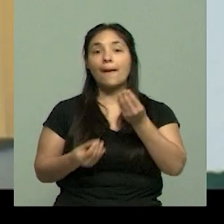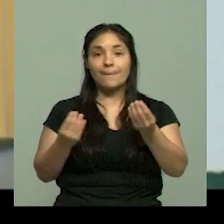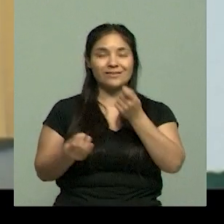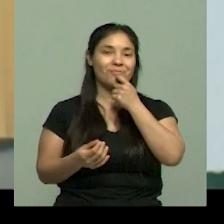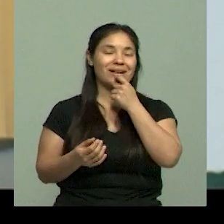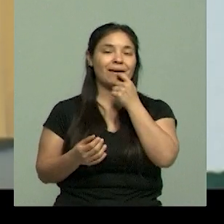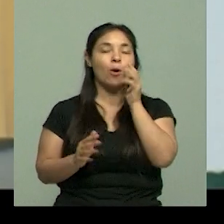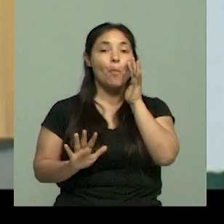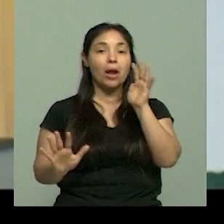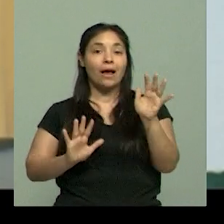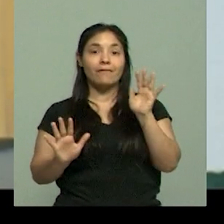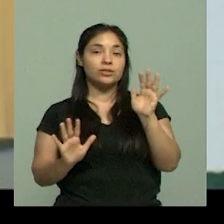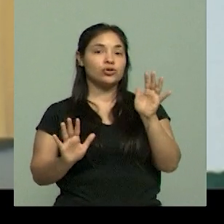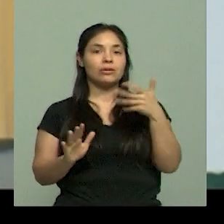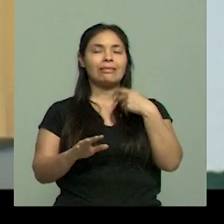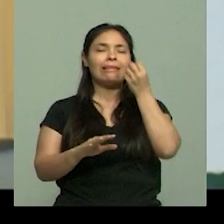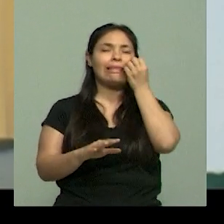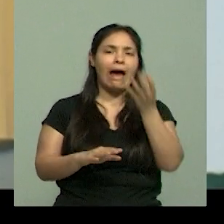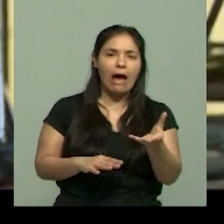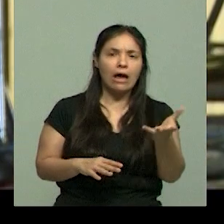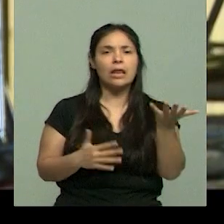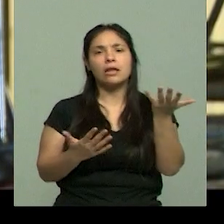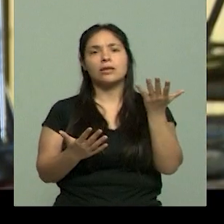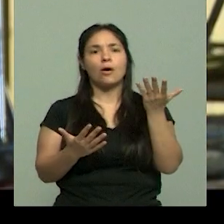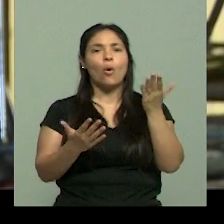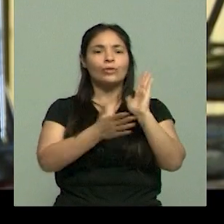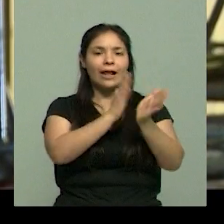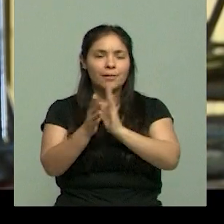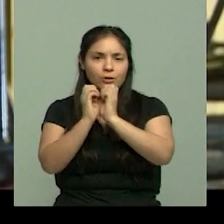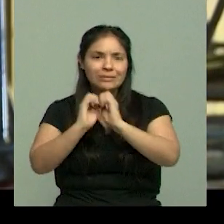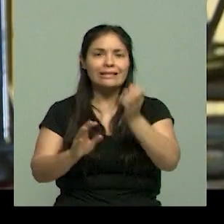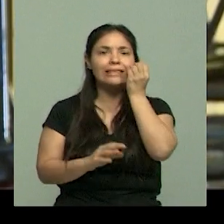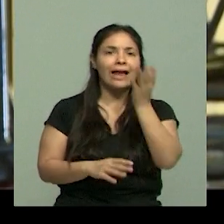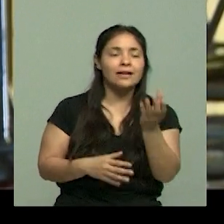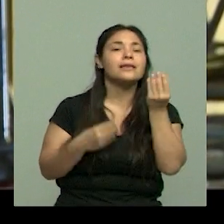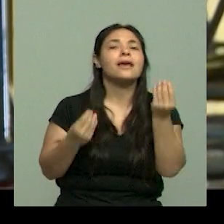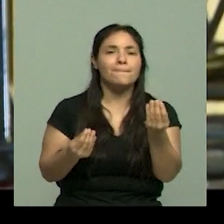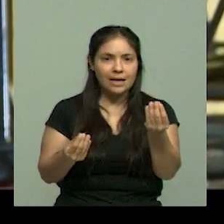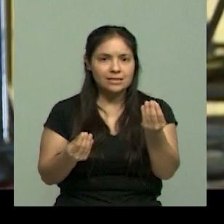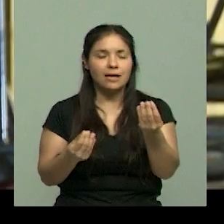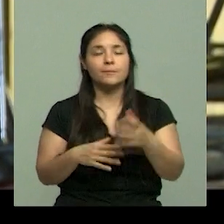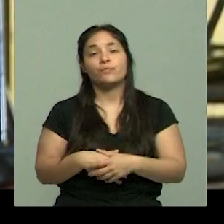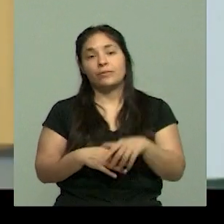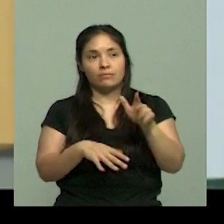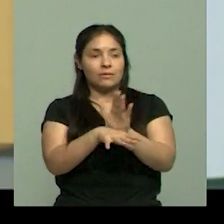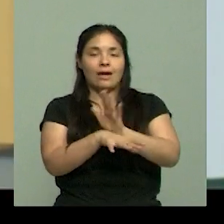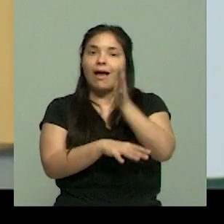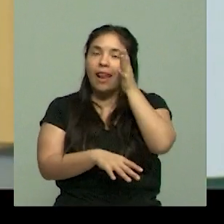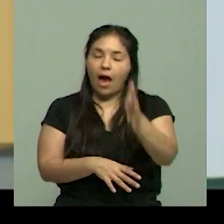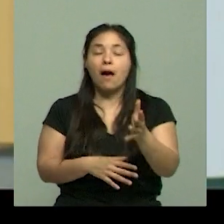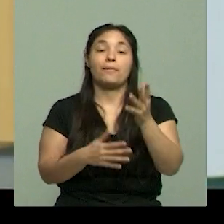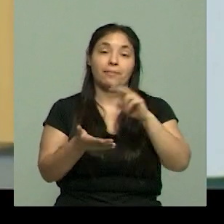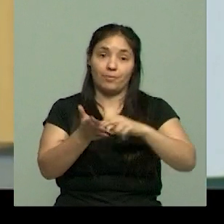prevención? No sé si la prevención, pero en el abordaje. ¿Qué pasa? Las consecuencias pueden ser muy graves, pueden terminar